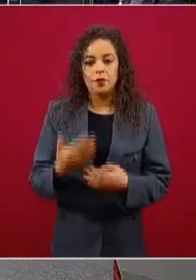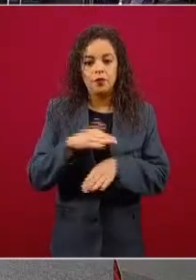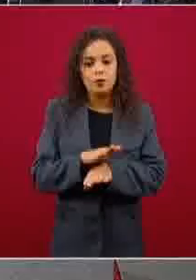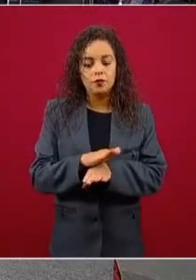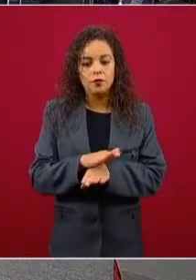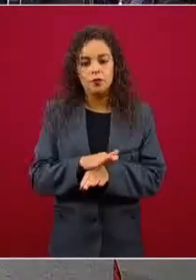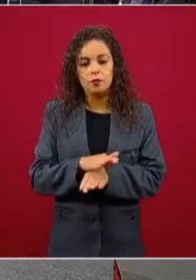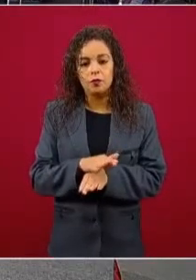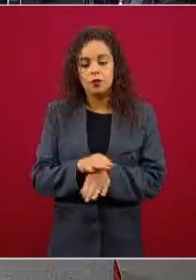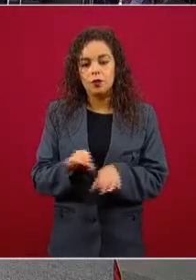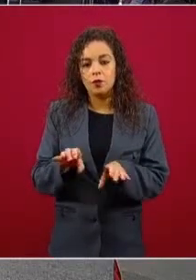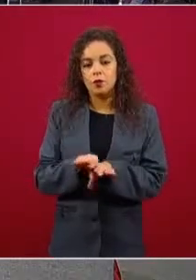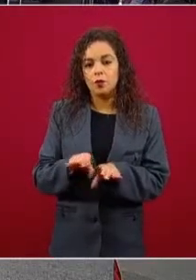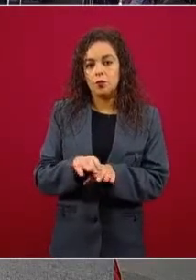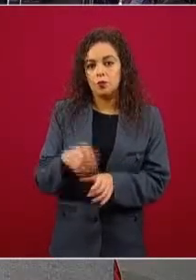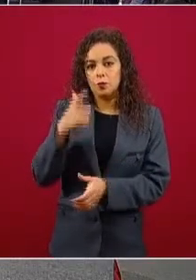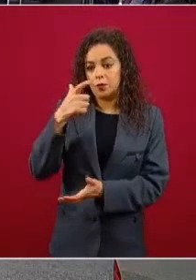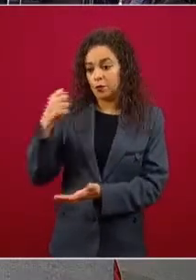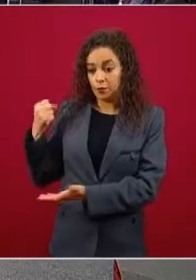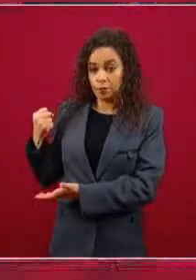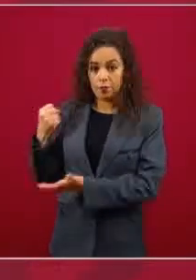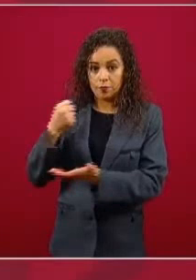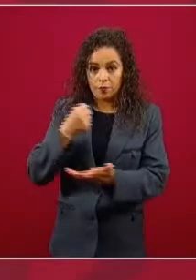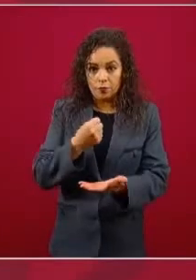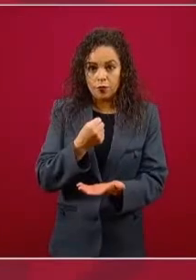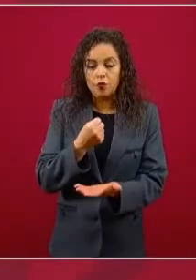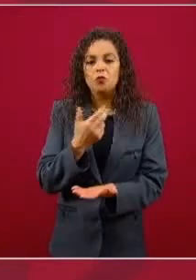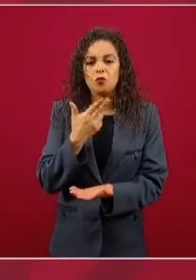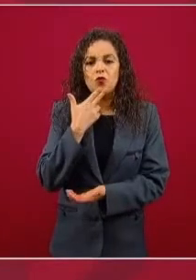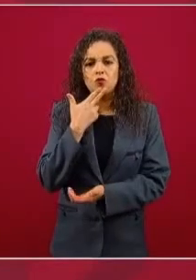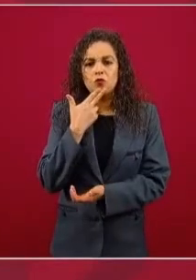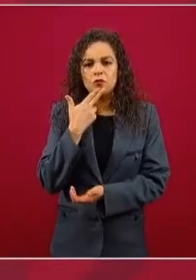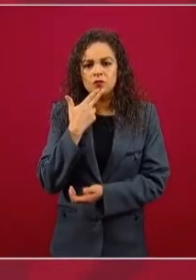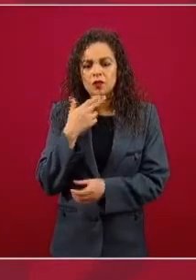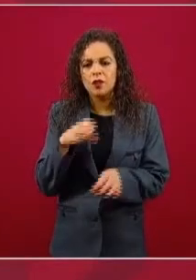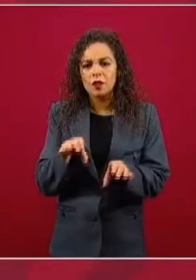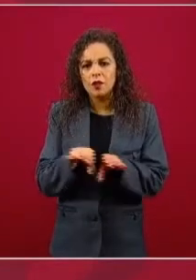cómo se usan los recursos que se están obteniendo,